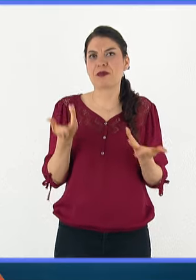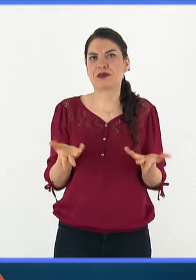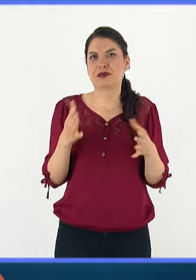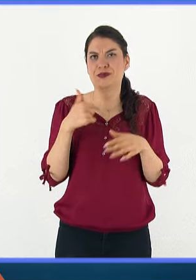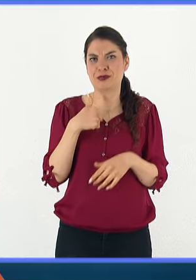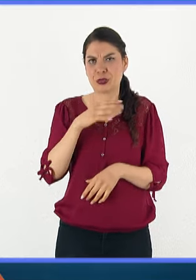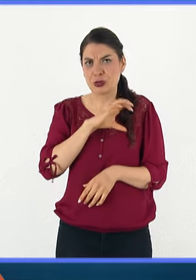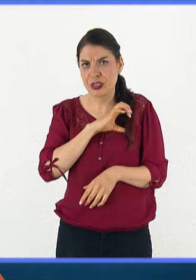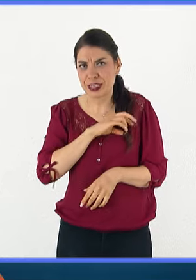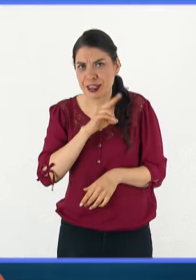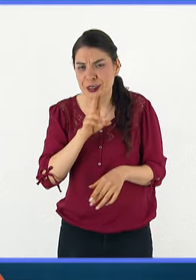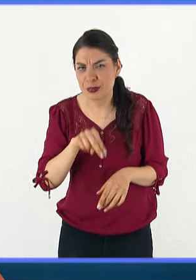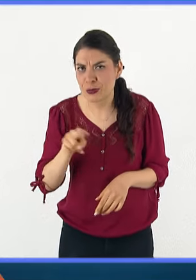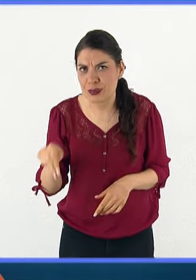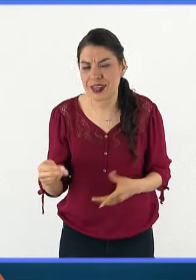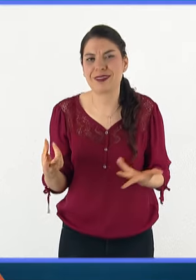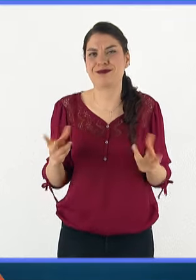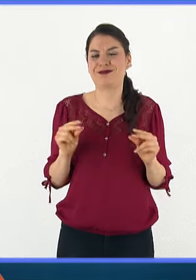a